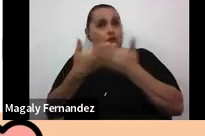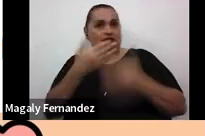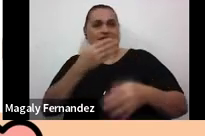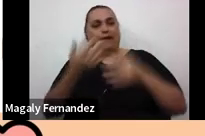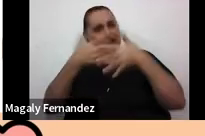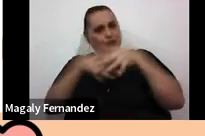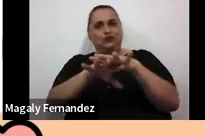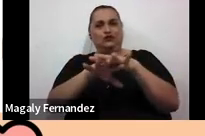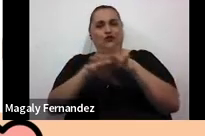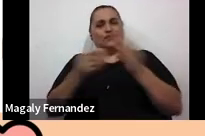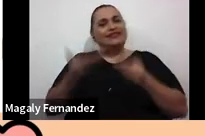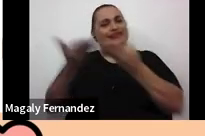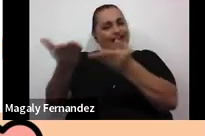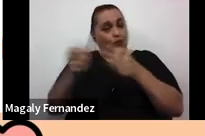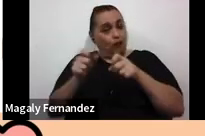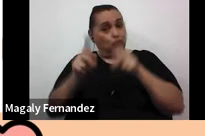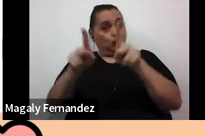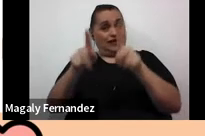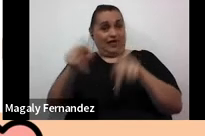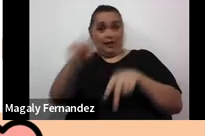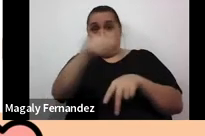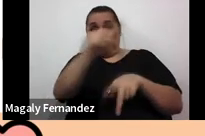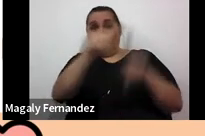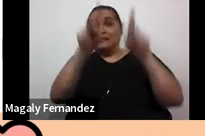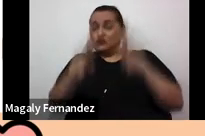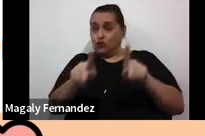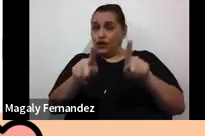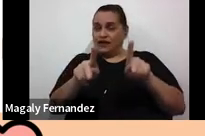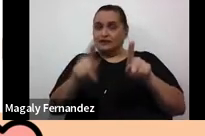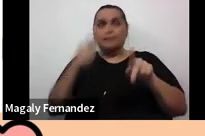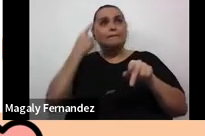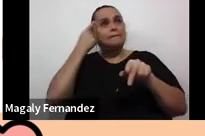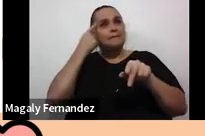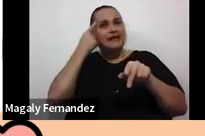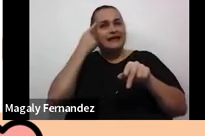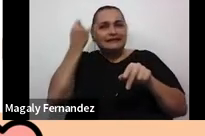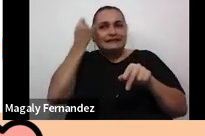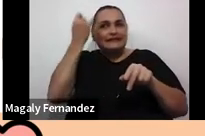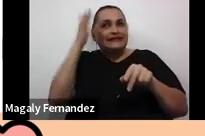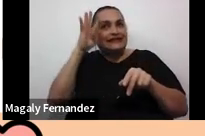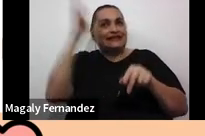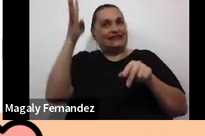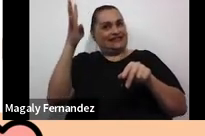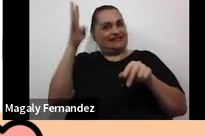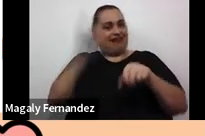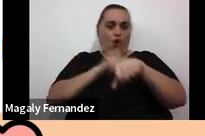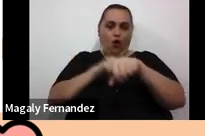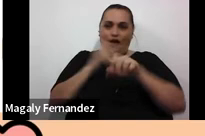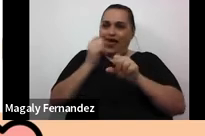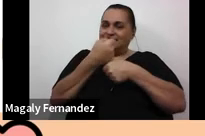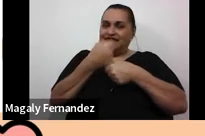ese chance para que también la gente se nos ponga creativa que si yo a la hora de hacer sus